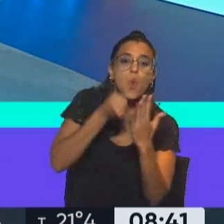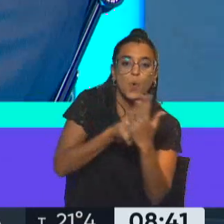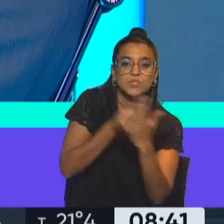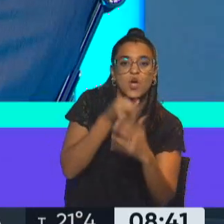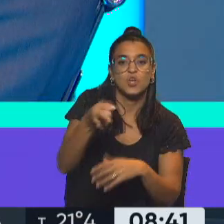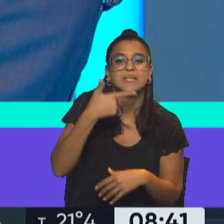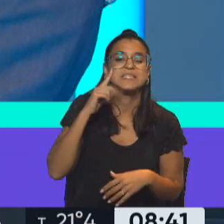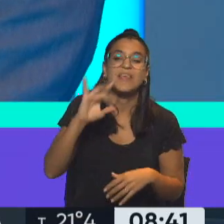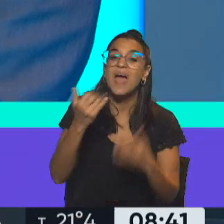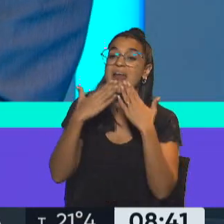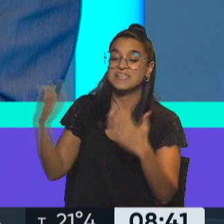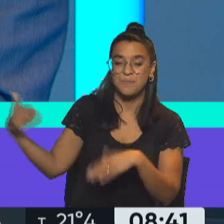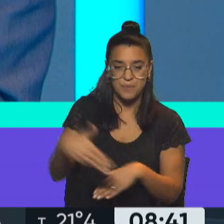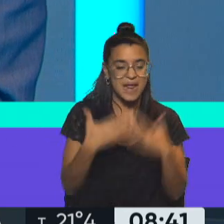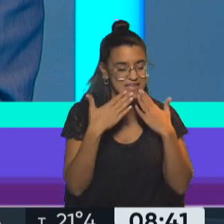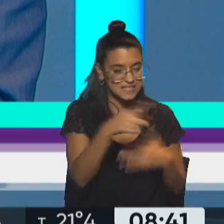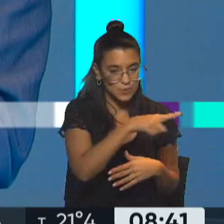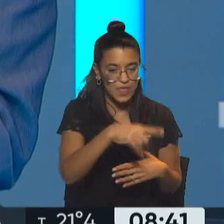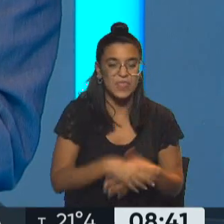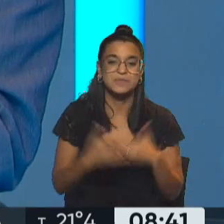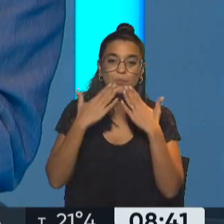gracias muchas gracias